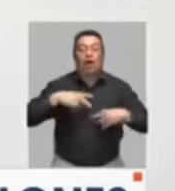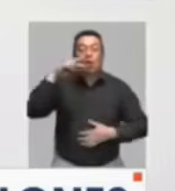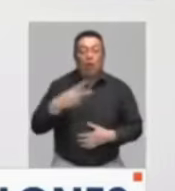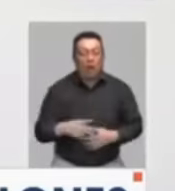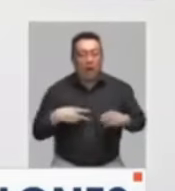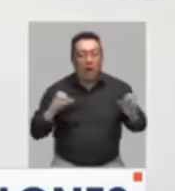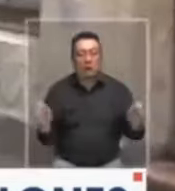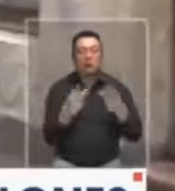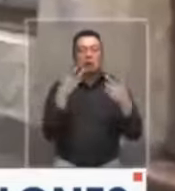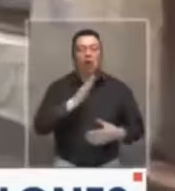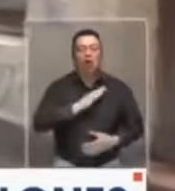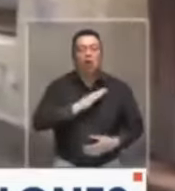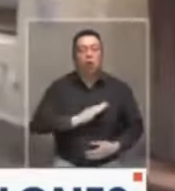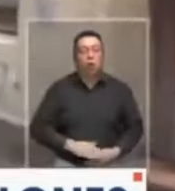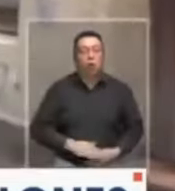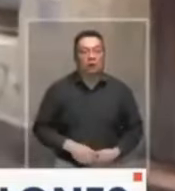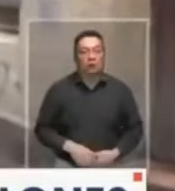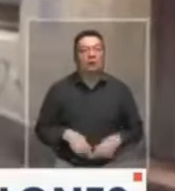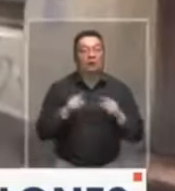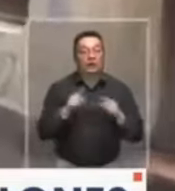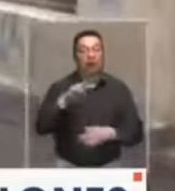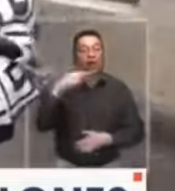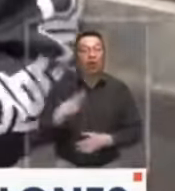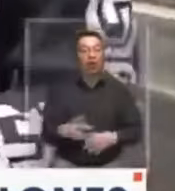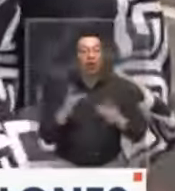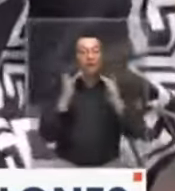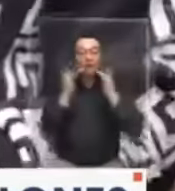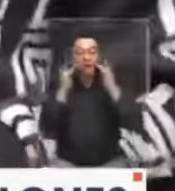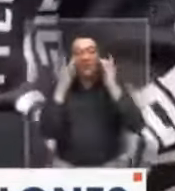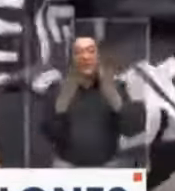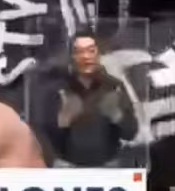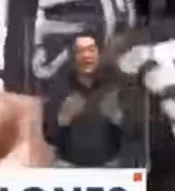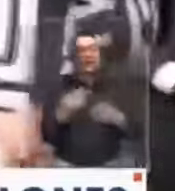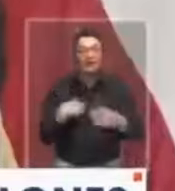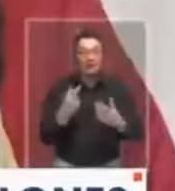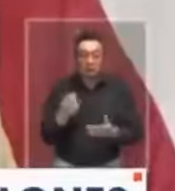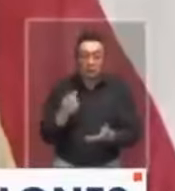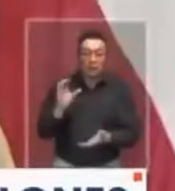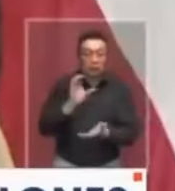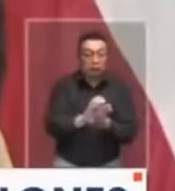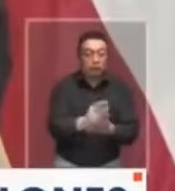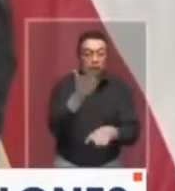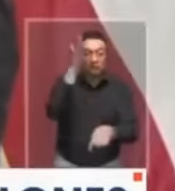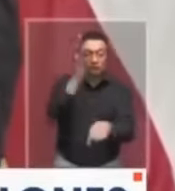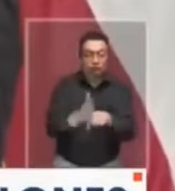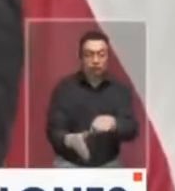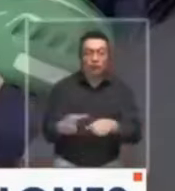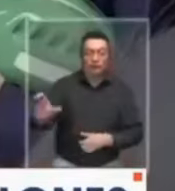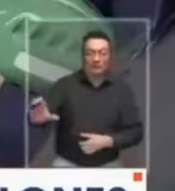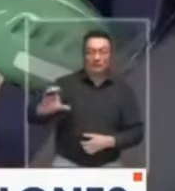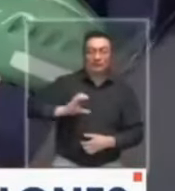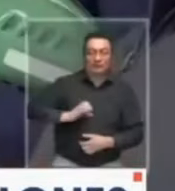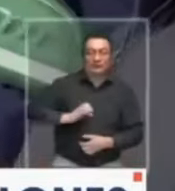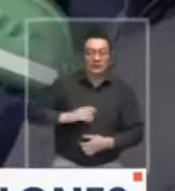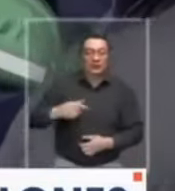pudo reencontrarse con él. Y así es, el dueño estaba feliz y aliviado. La gran suma correspondía a un finiquito que recién le habían pagado.